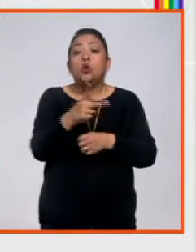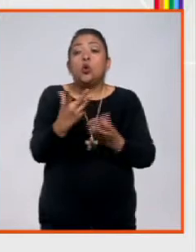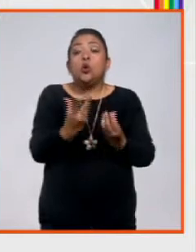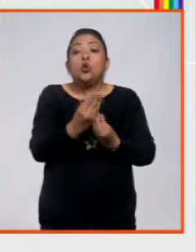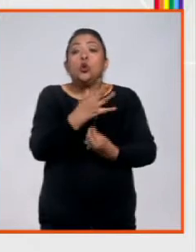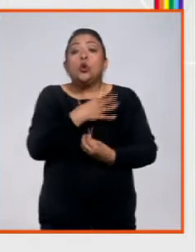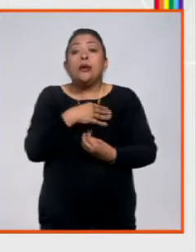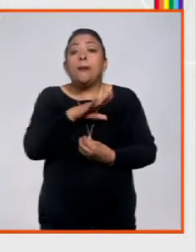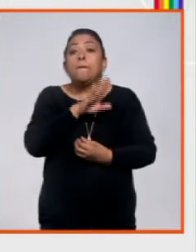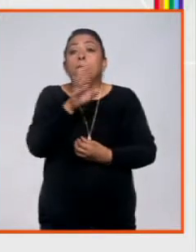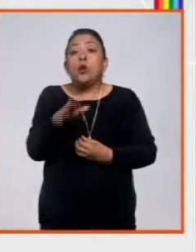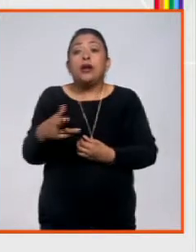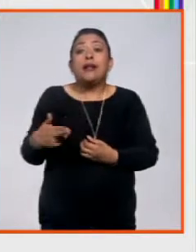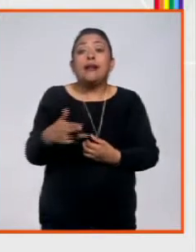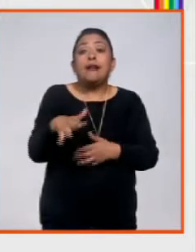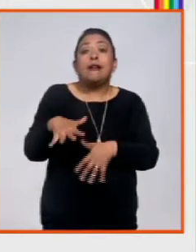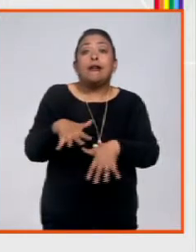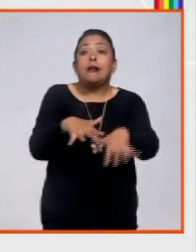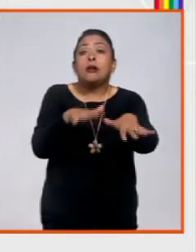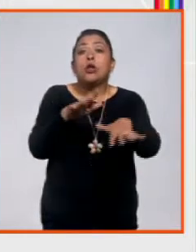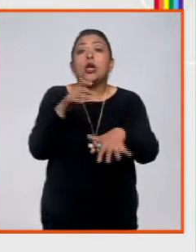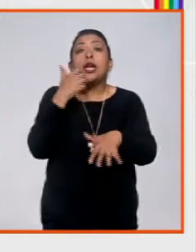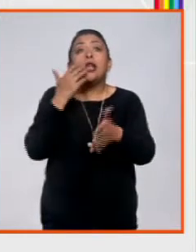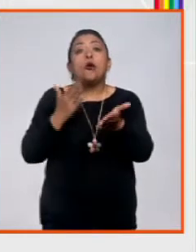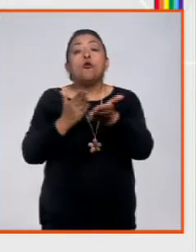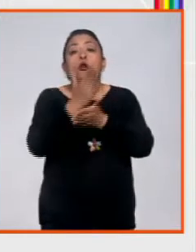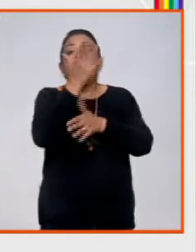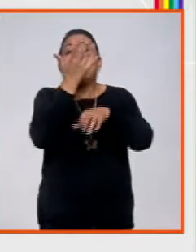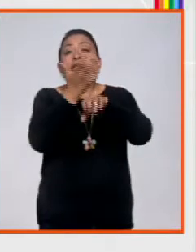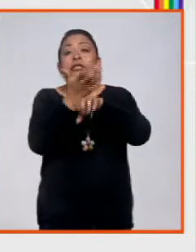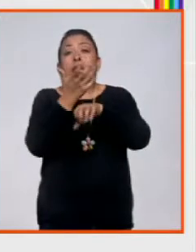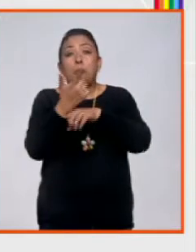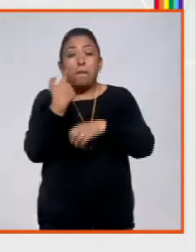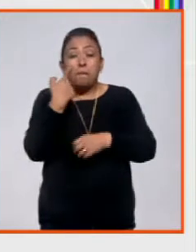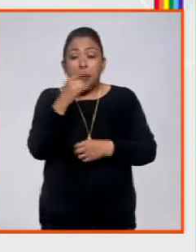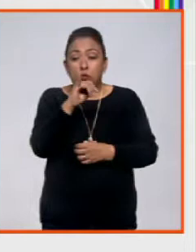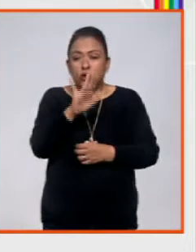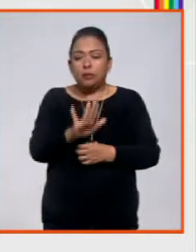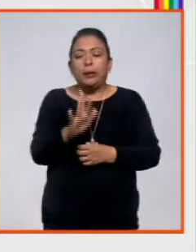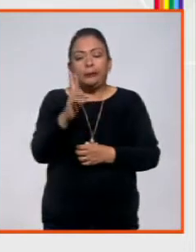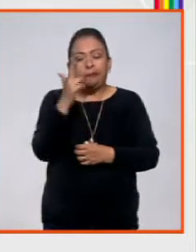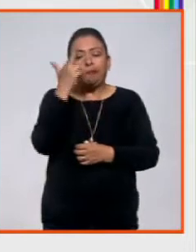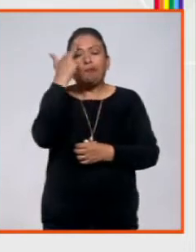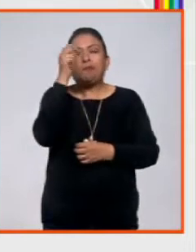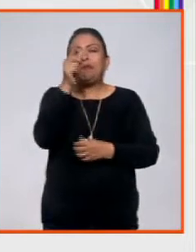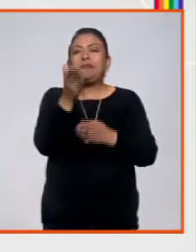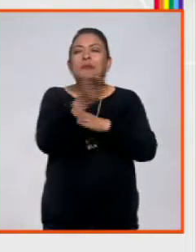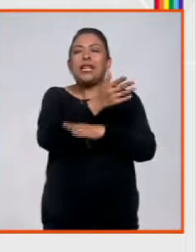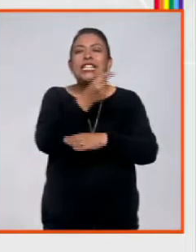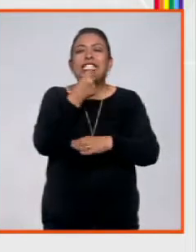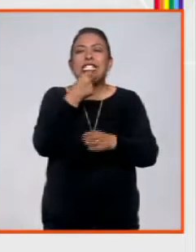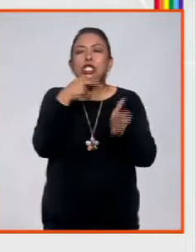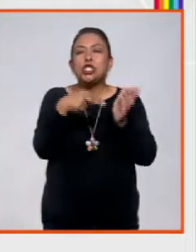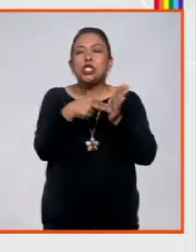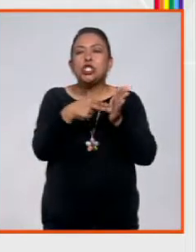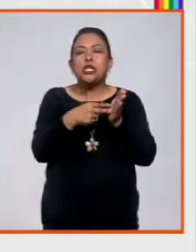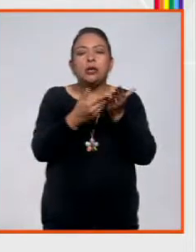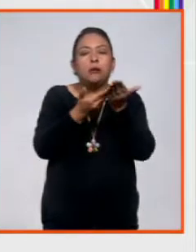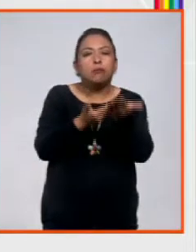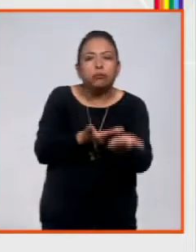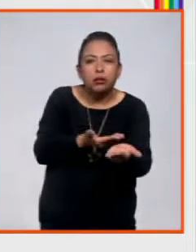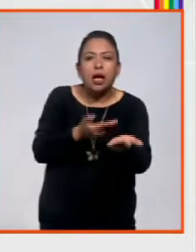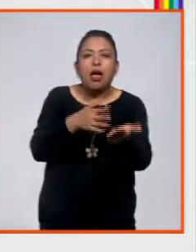el hecho del río bravo en el intento de cruzar hacia los estados unidos una imagen que nos recuerda justamente la del niño sirio que también fue